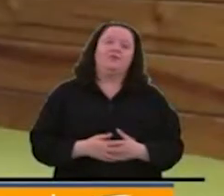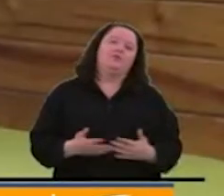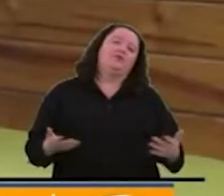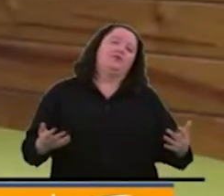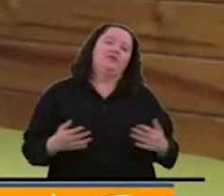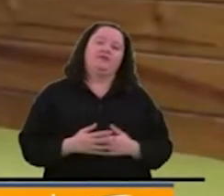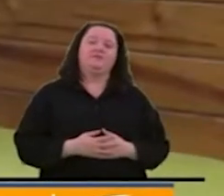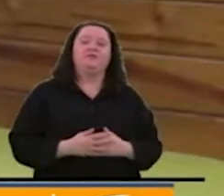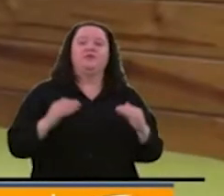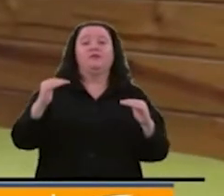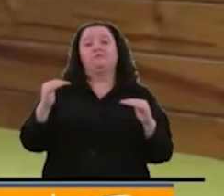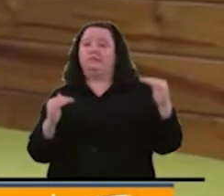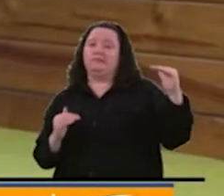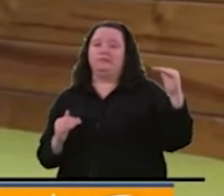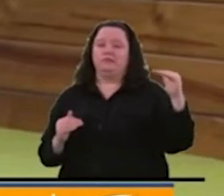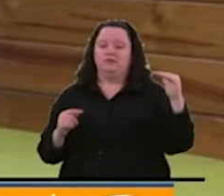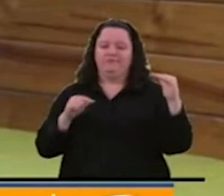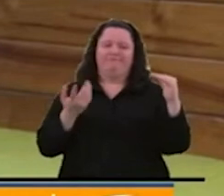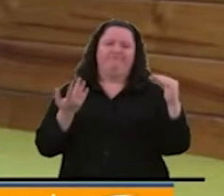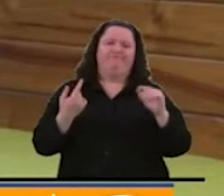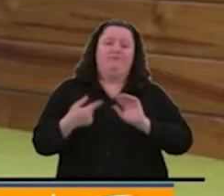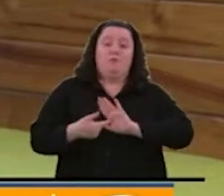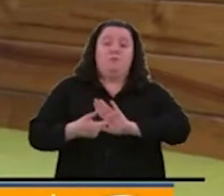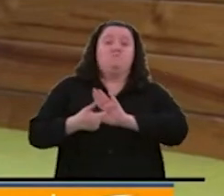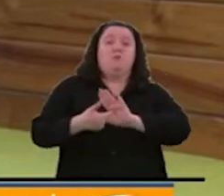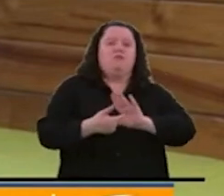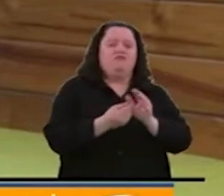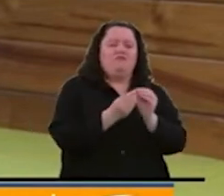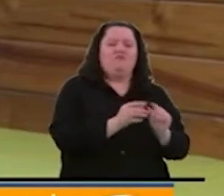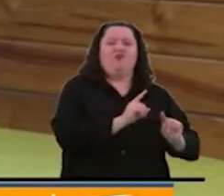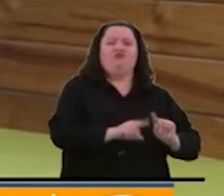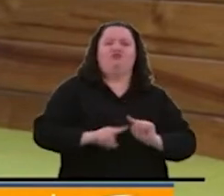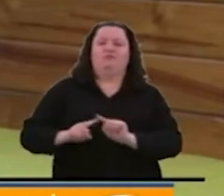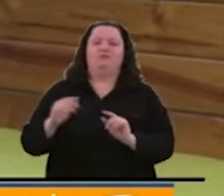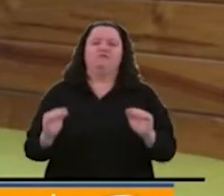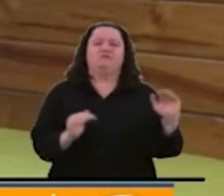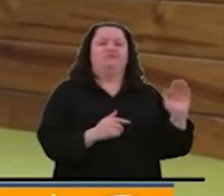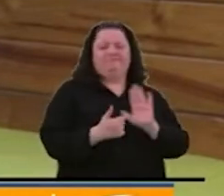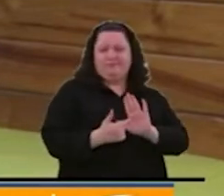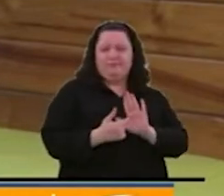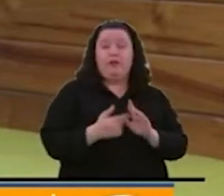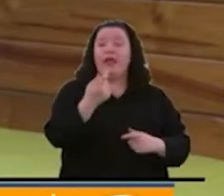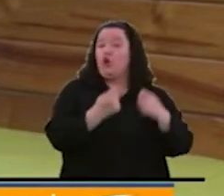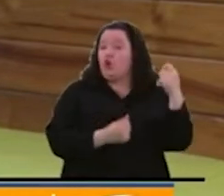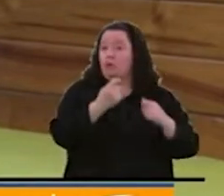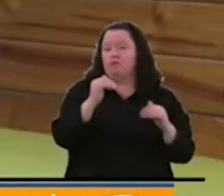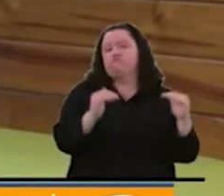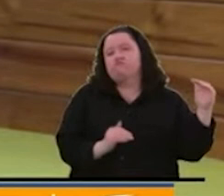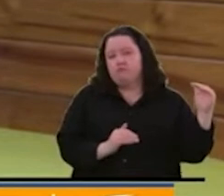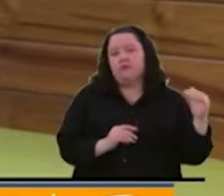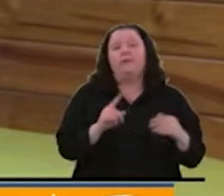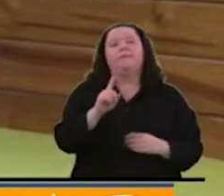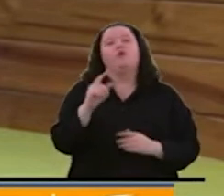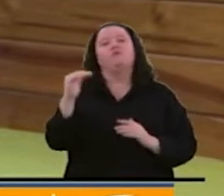Bueno, la desigualdad se expresa en muchas formas, la desigualdad económica,